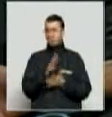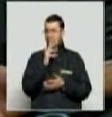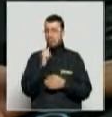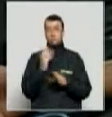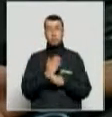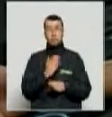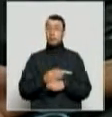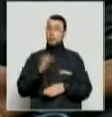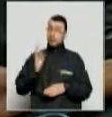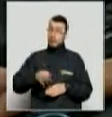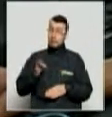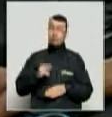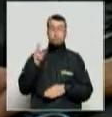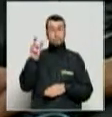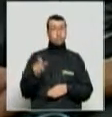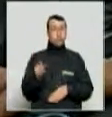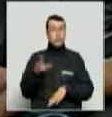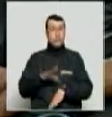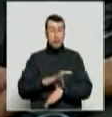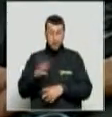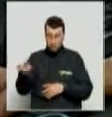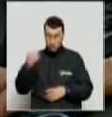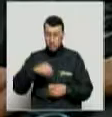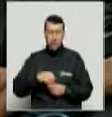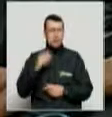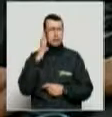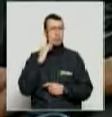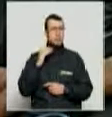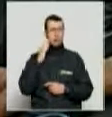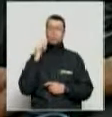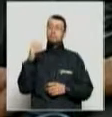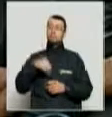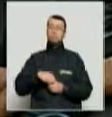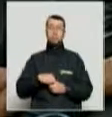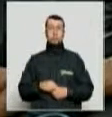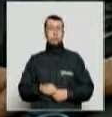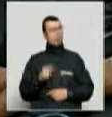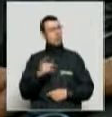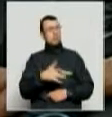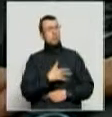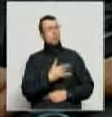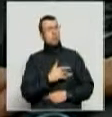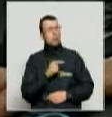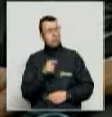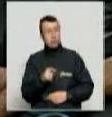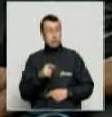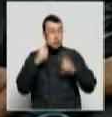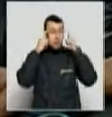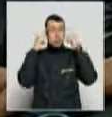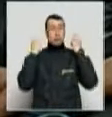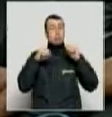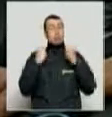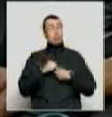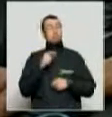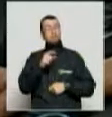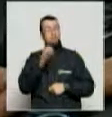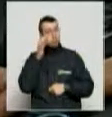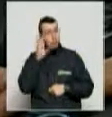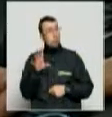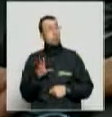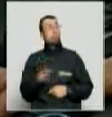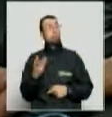la supervisión de un médico que tenga la experiencia mínima de ese tipo de procedimientos, ¿no? Signos y síntomas de alarma para uno sospechar que